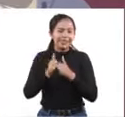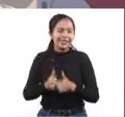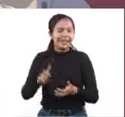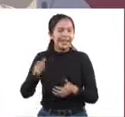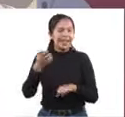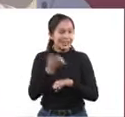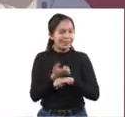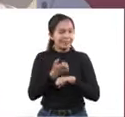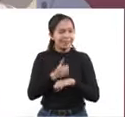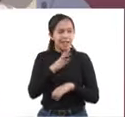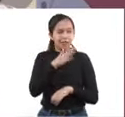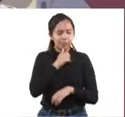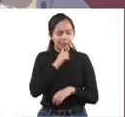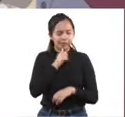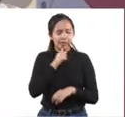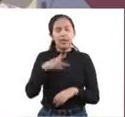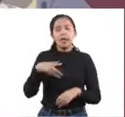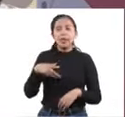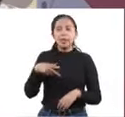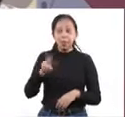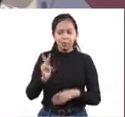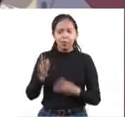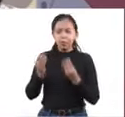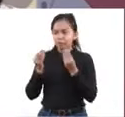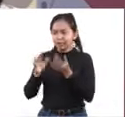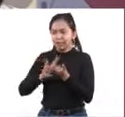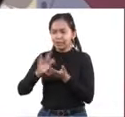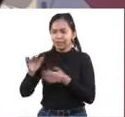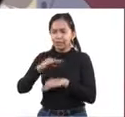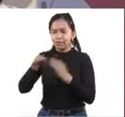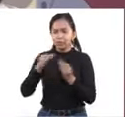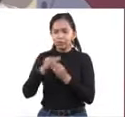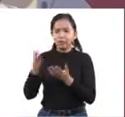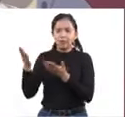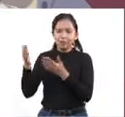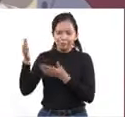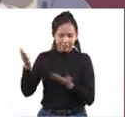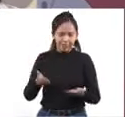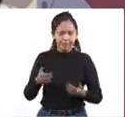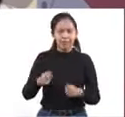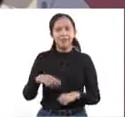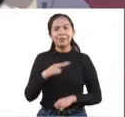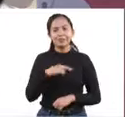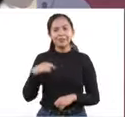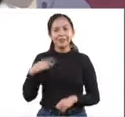Unidos. Entonces, muchas gracias a todos por recibirnos. Es un placer estar con ustedes.